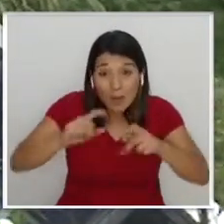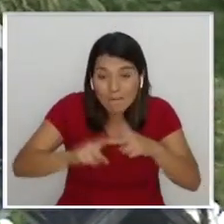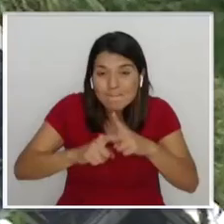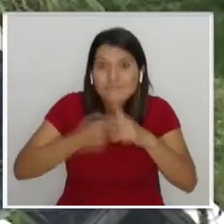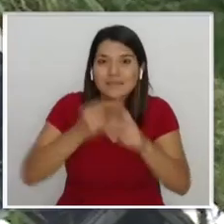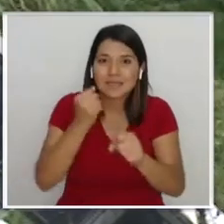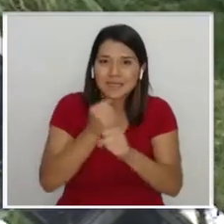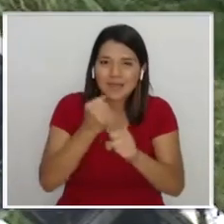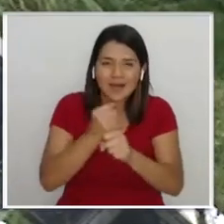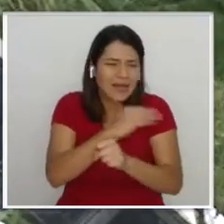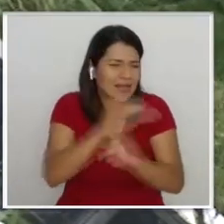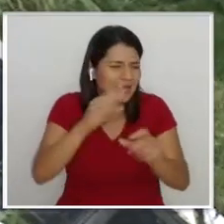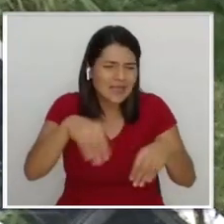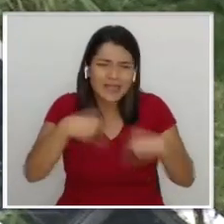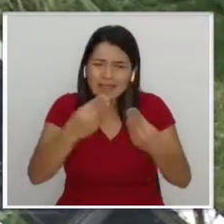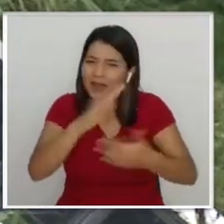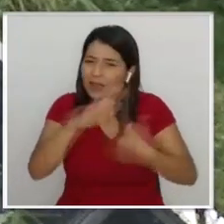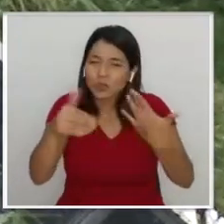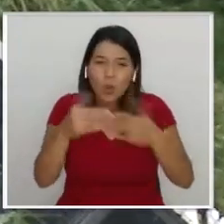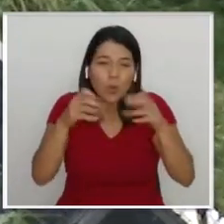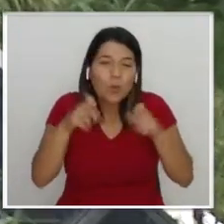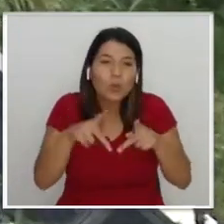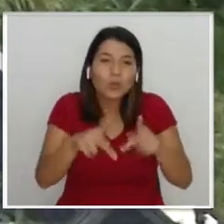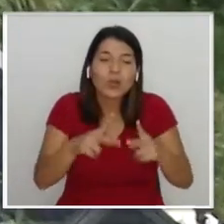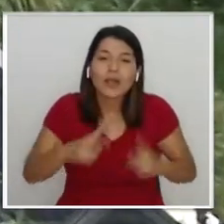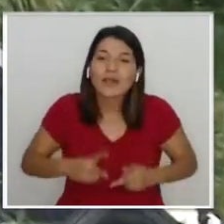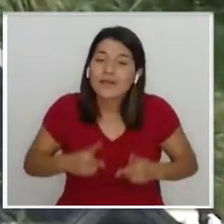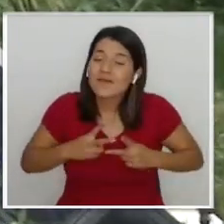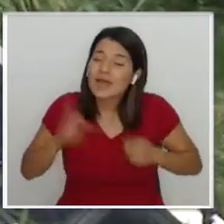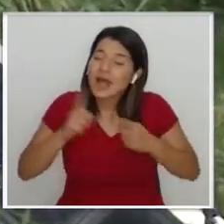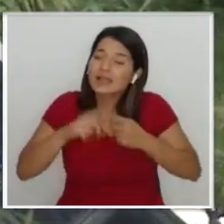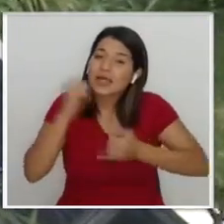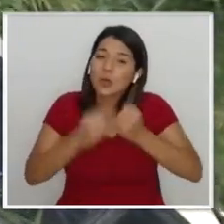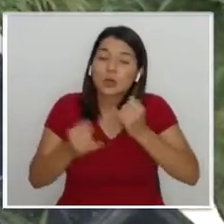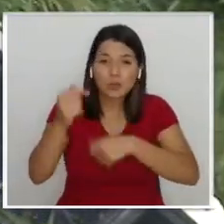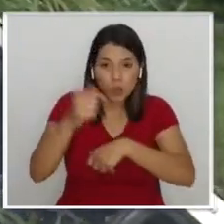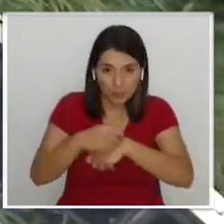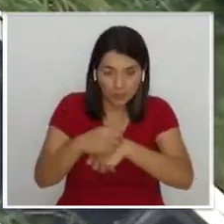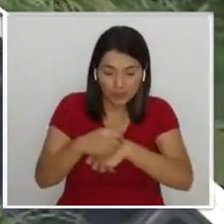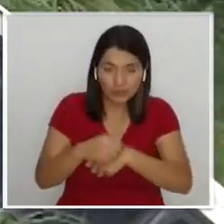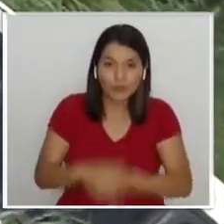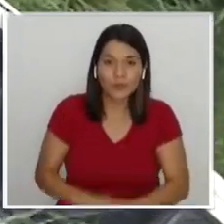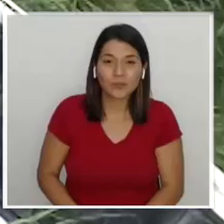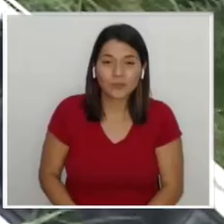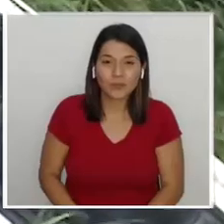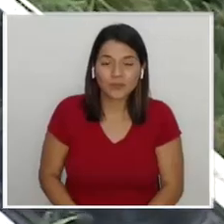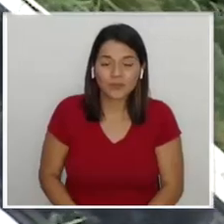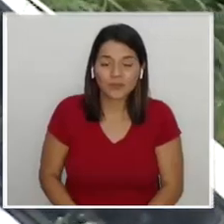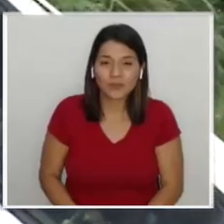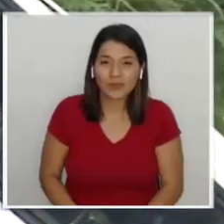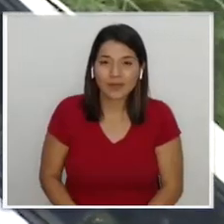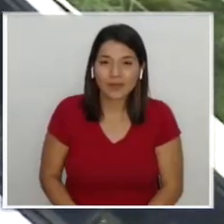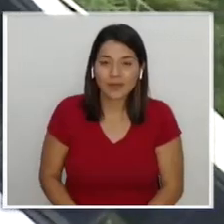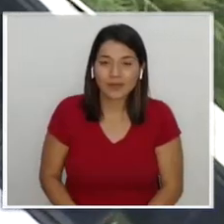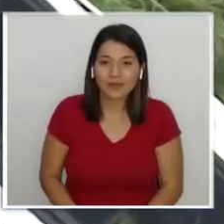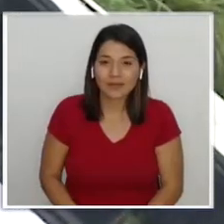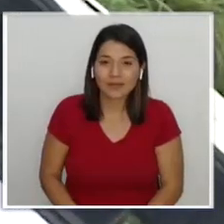las oportunidades de vida hasta el último momento. El sentimiento es